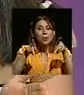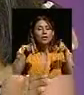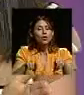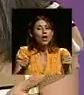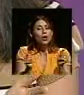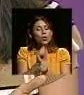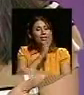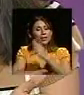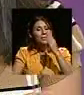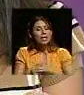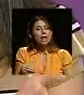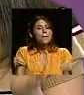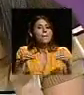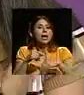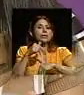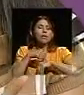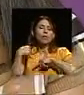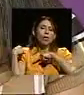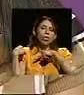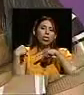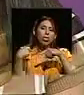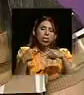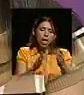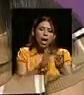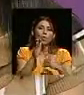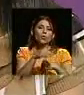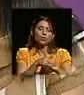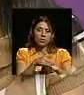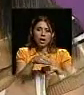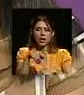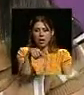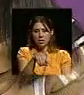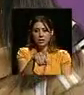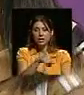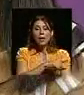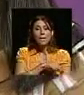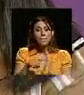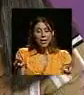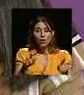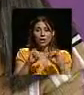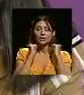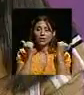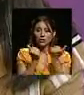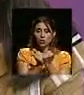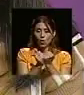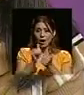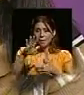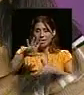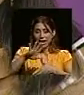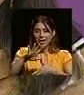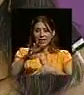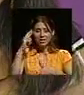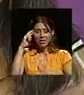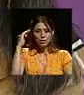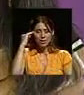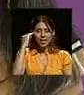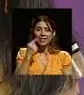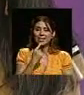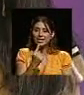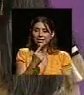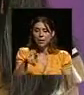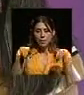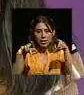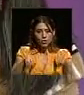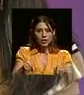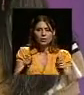abuso es mucho mayor. Pero lo que sí se está claro, incluso la Asociación Americana de Retraso Mental así lo indica, dice que las personas